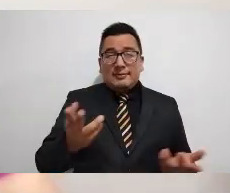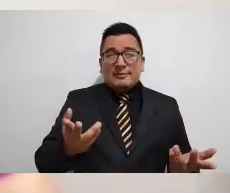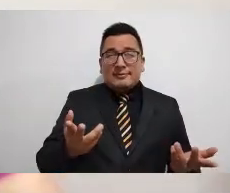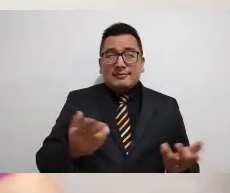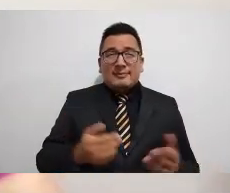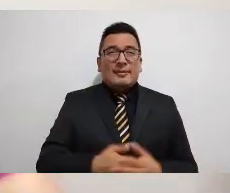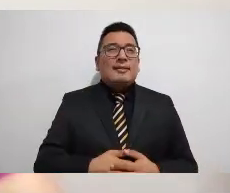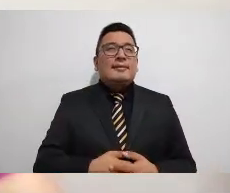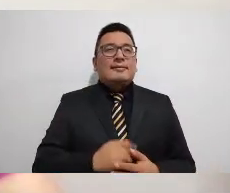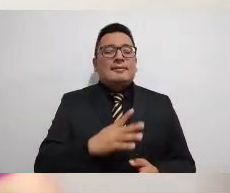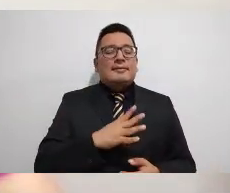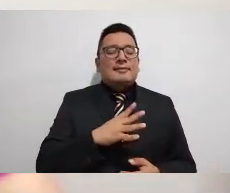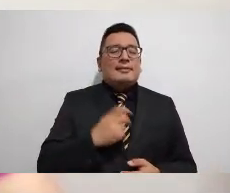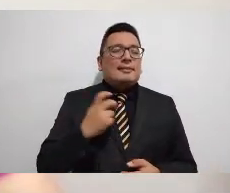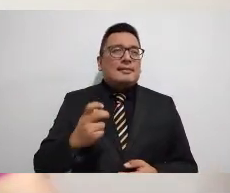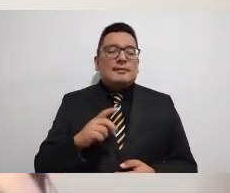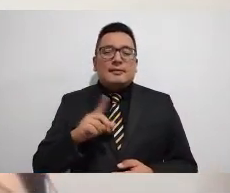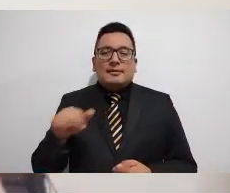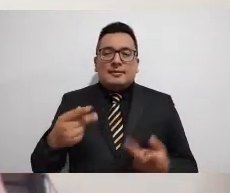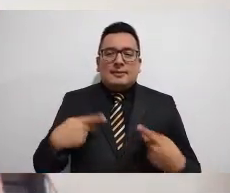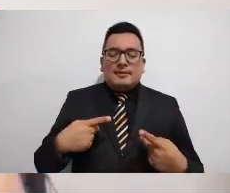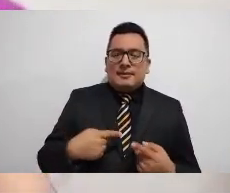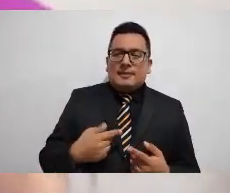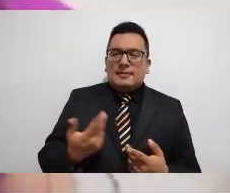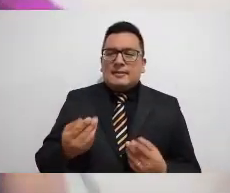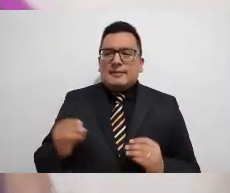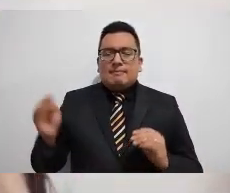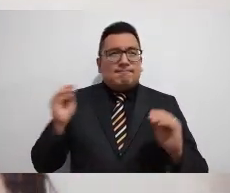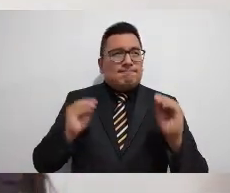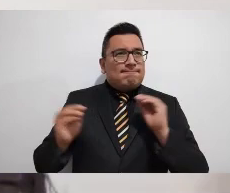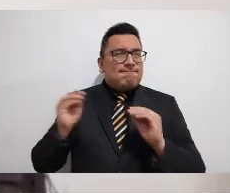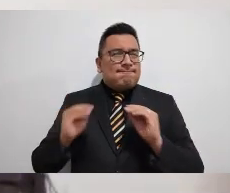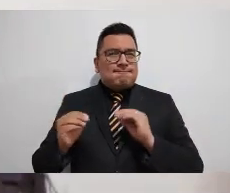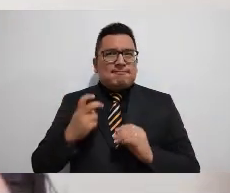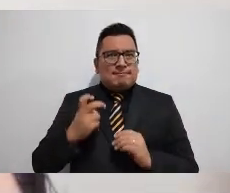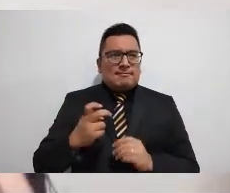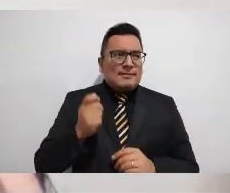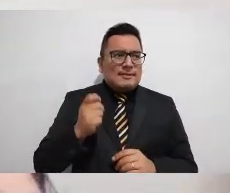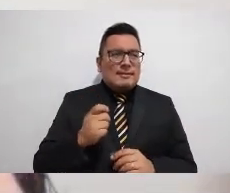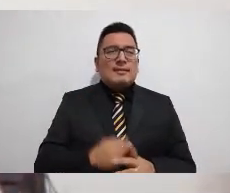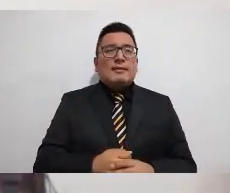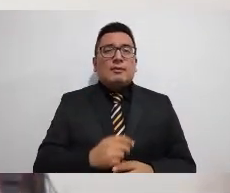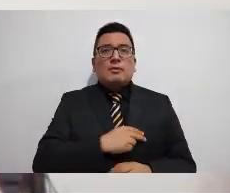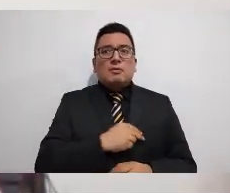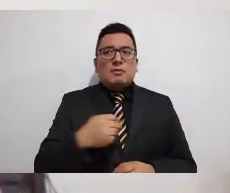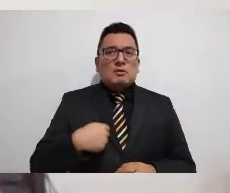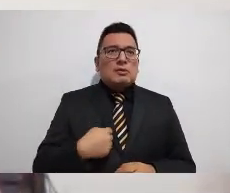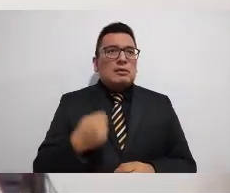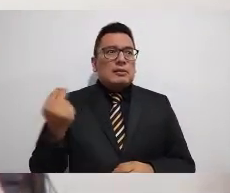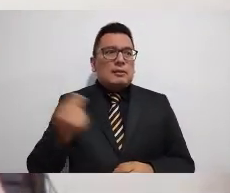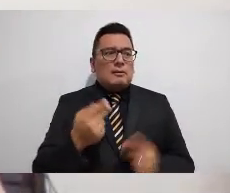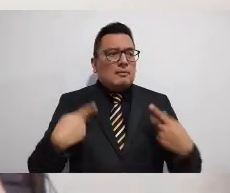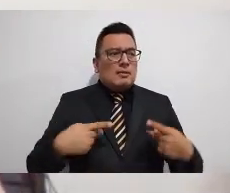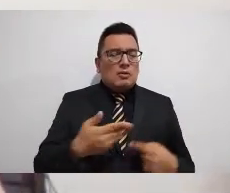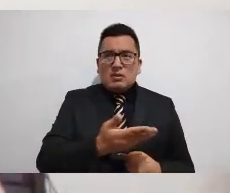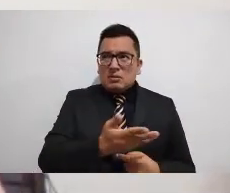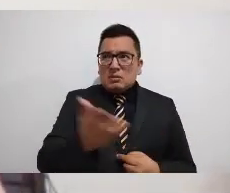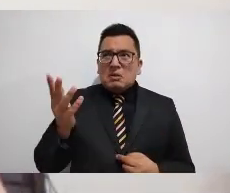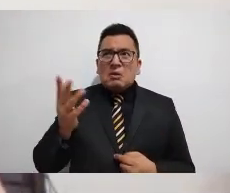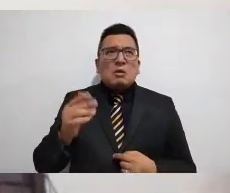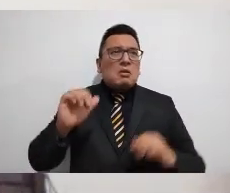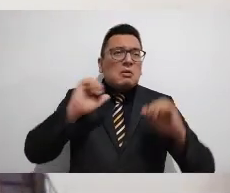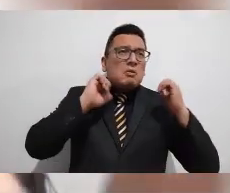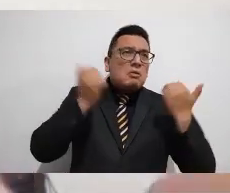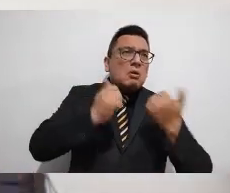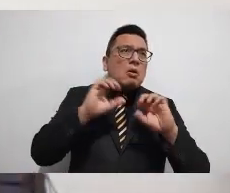batalla, ¿no? Entonces creo que es bien, eso lo que nos enseña es que tenemos que trabajar agendas con la sociedad civil, ¿no? Entonces,